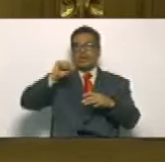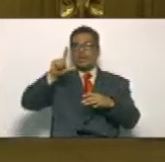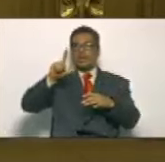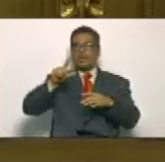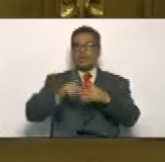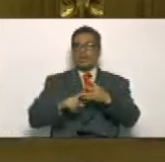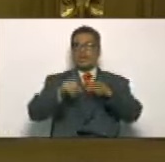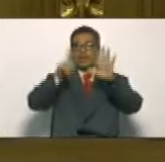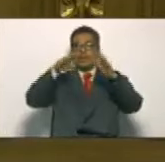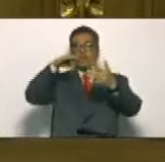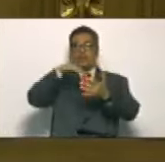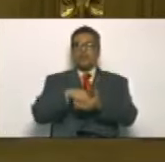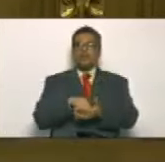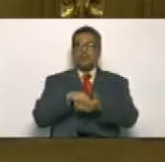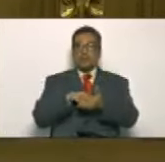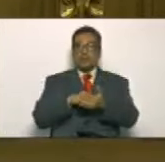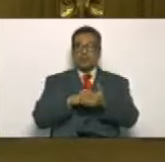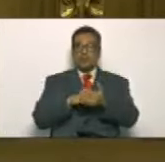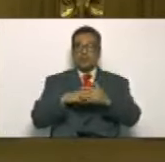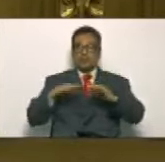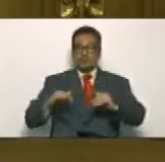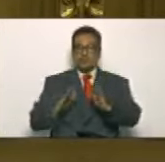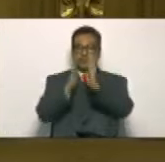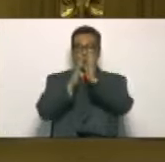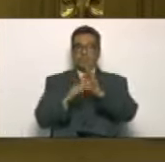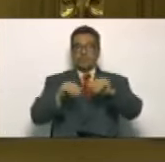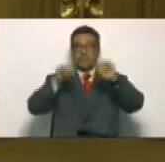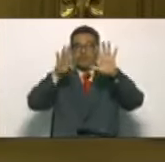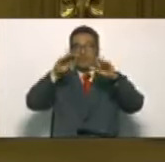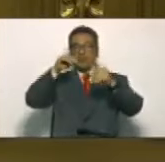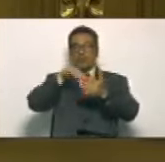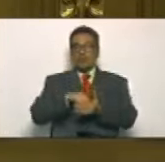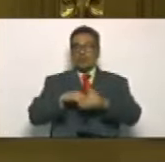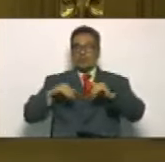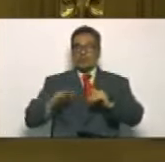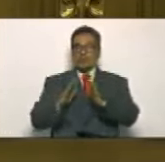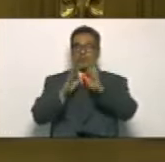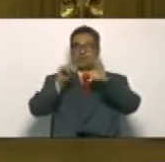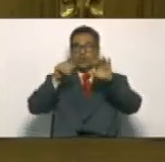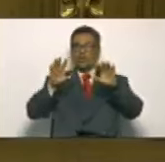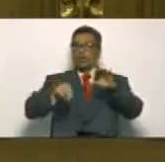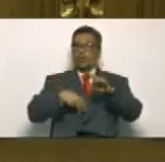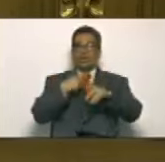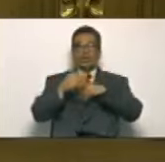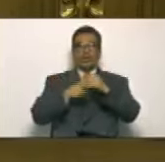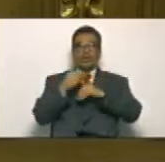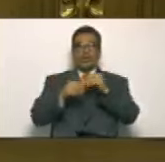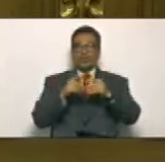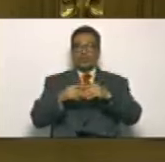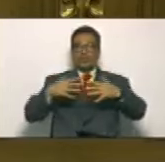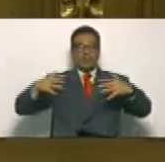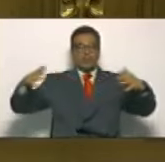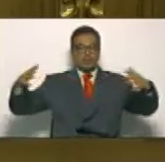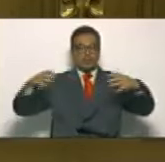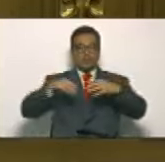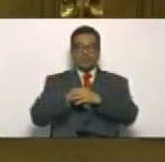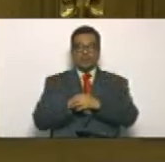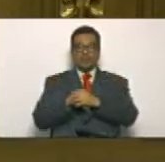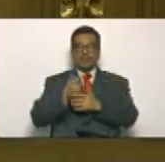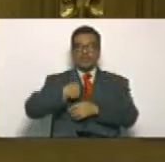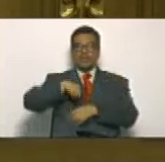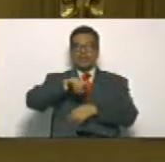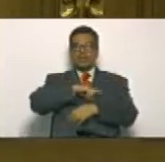Eran 6.000 contra 9.000 y aún así 9.000 no pudieron contra la grandeza de